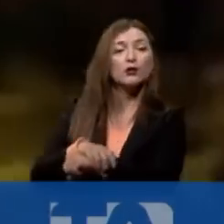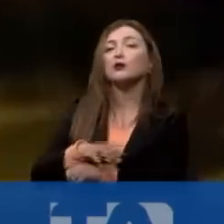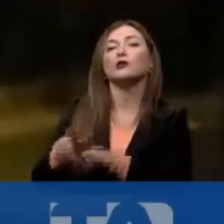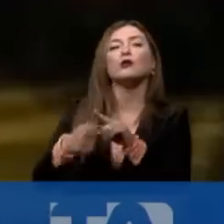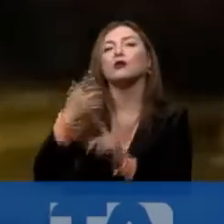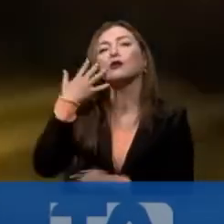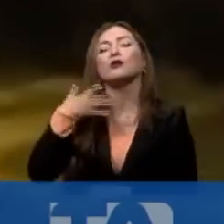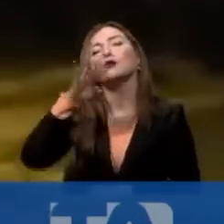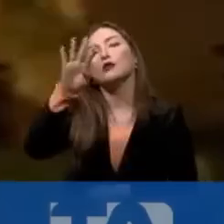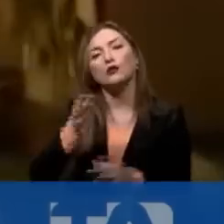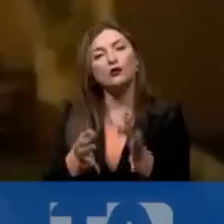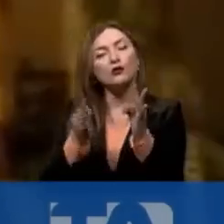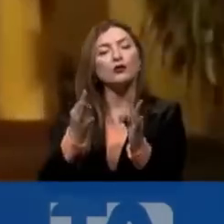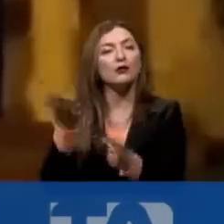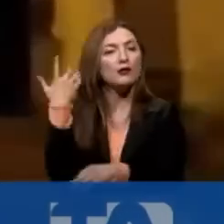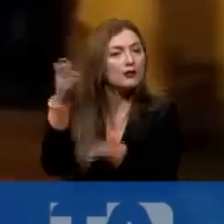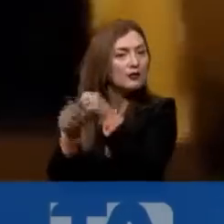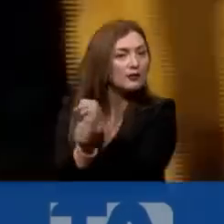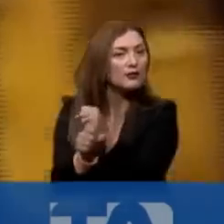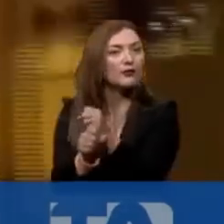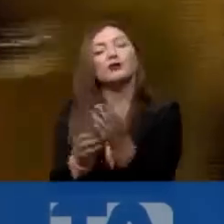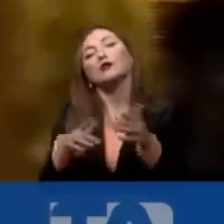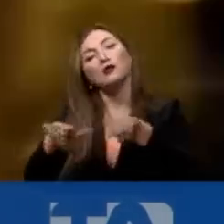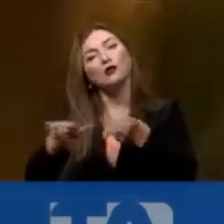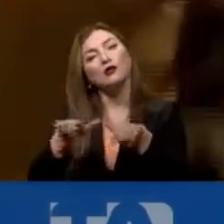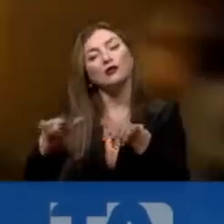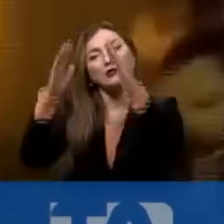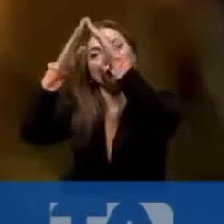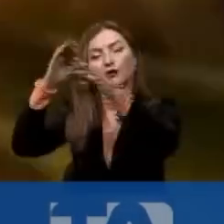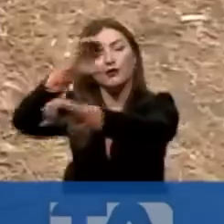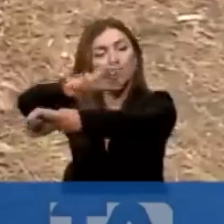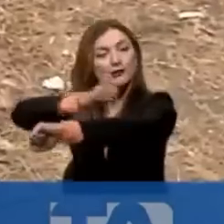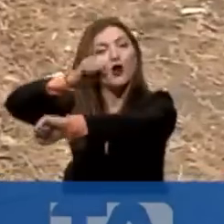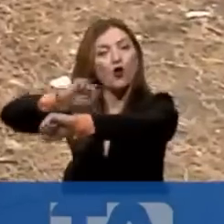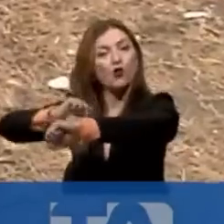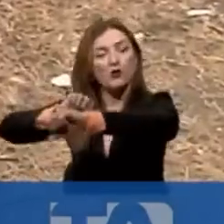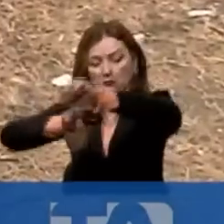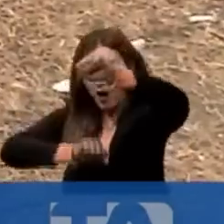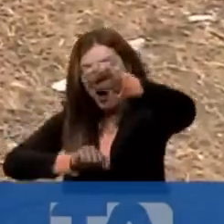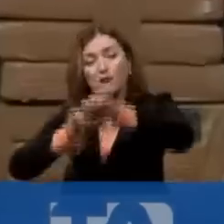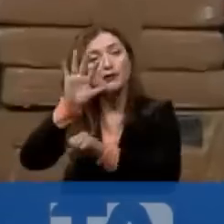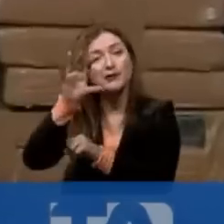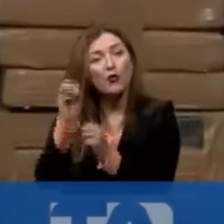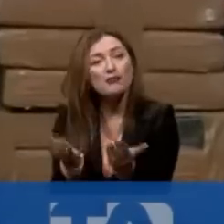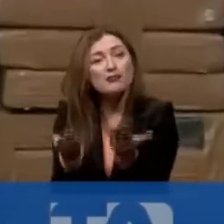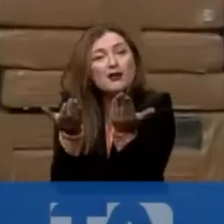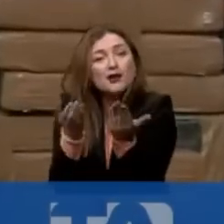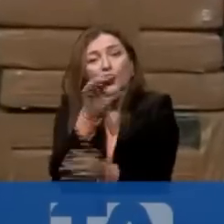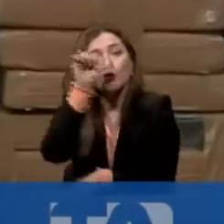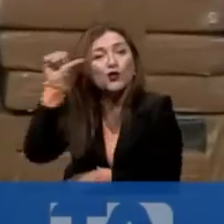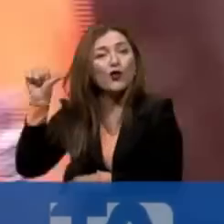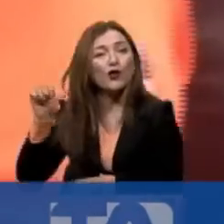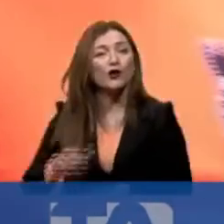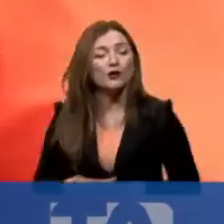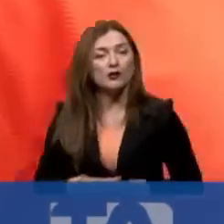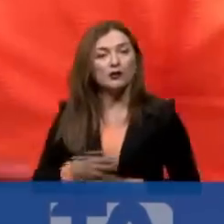el 4 de febrero del año pasado en una vivienda de San Borondón, donde se encontró más de 50 kilos de droga. Pese a